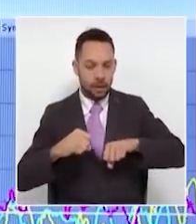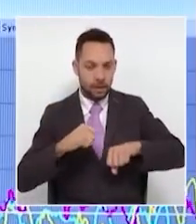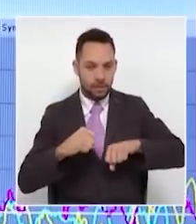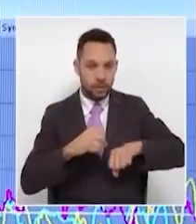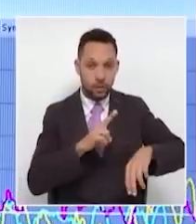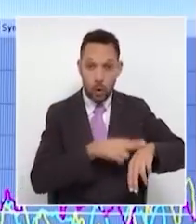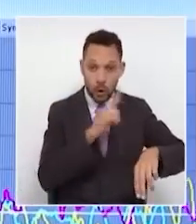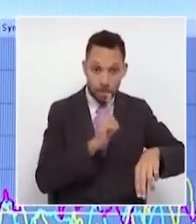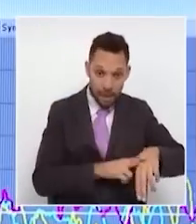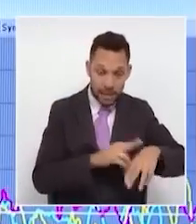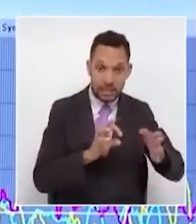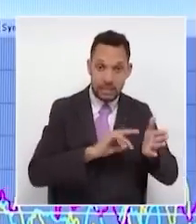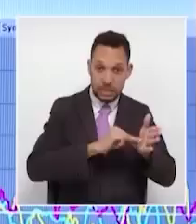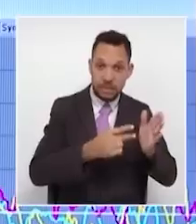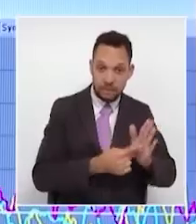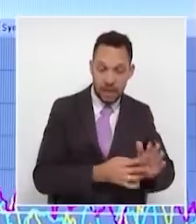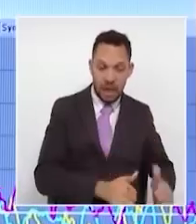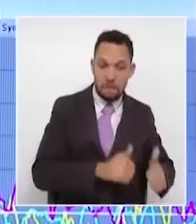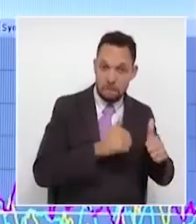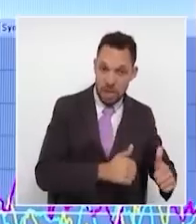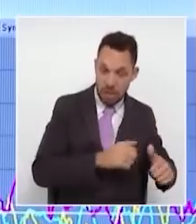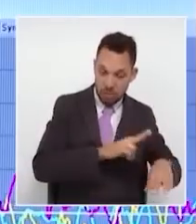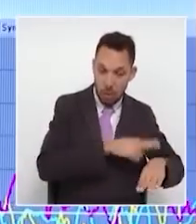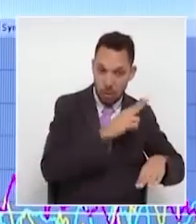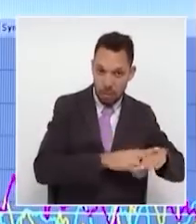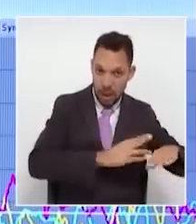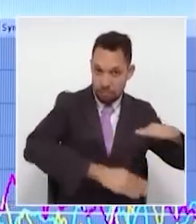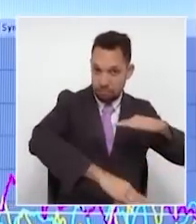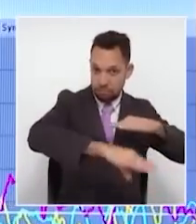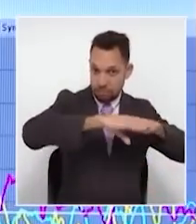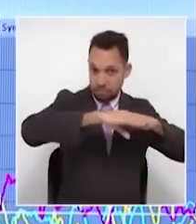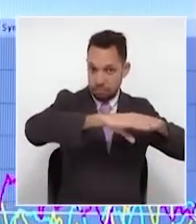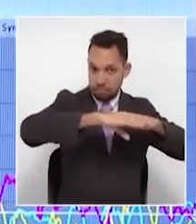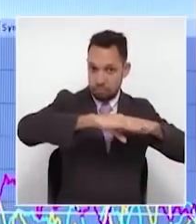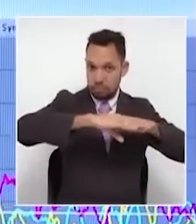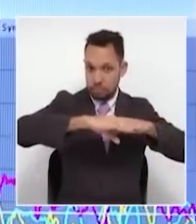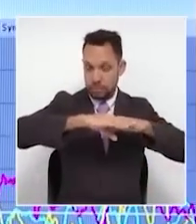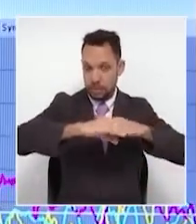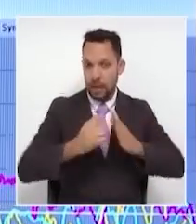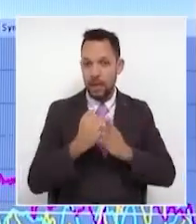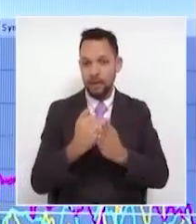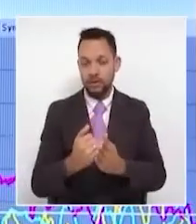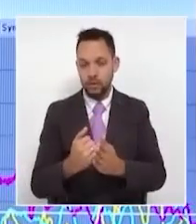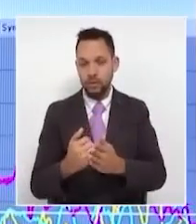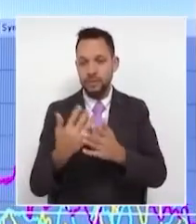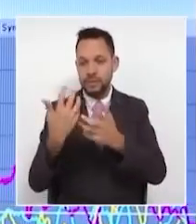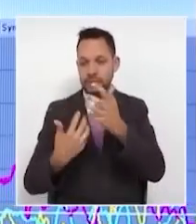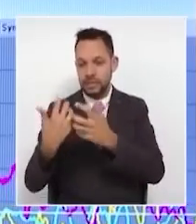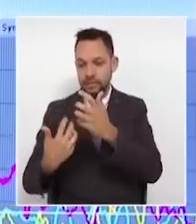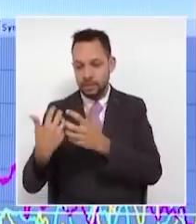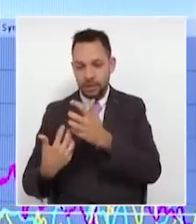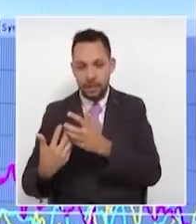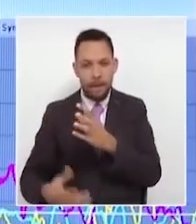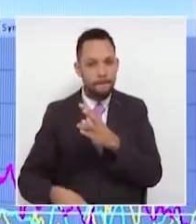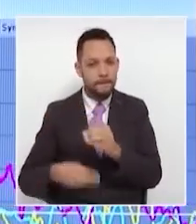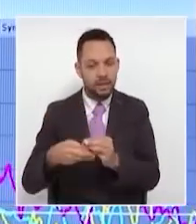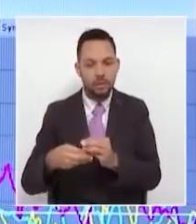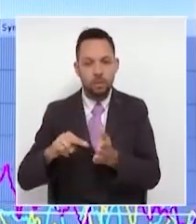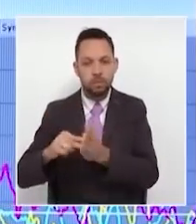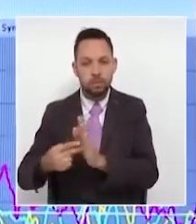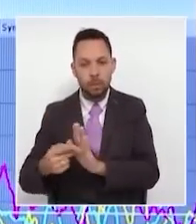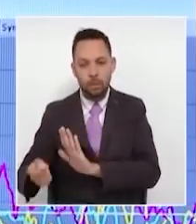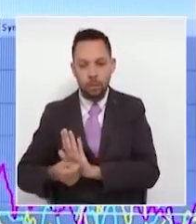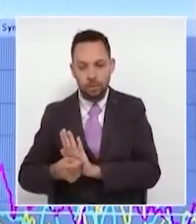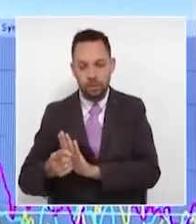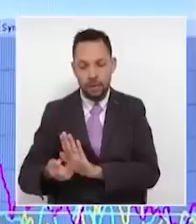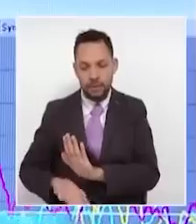para mantener nuestra vitalidad de múltiples hormonas de múltiples ejes en nuestro organismo pero si esta producción está alterada